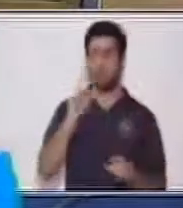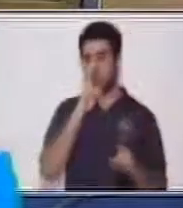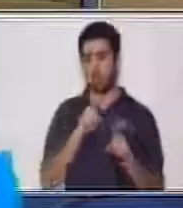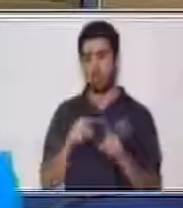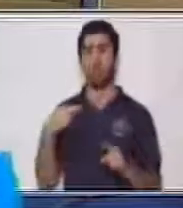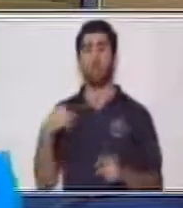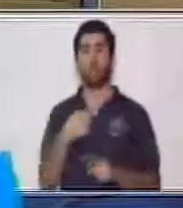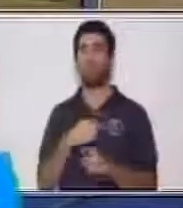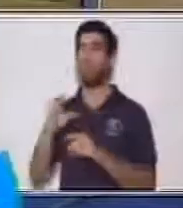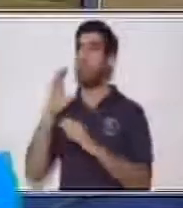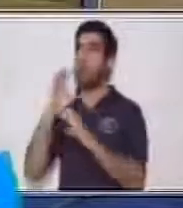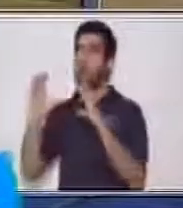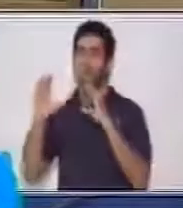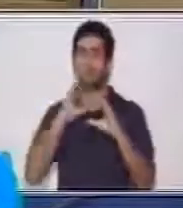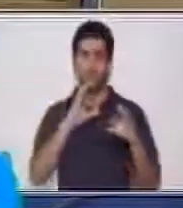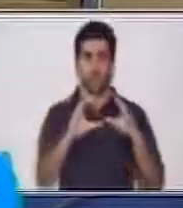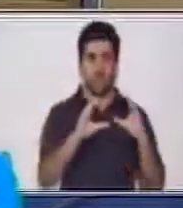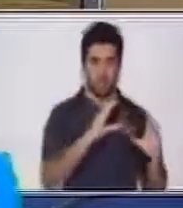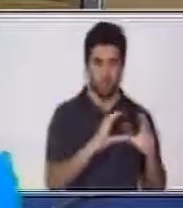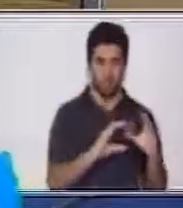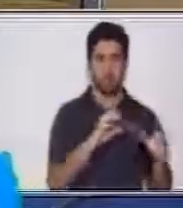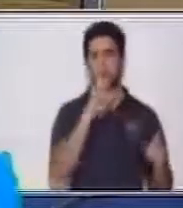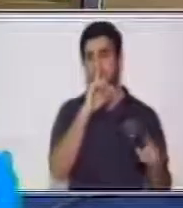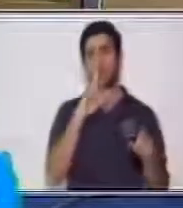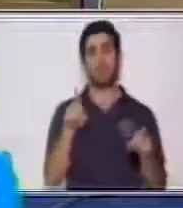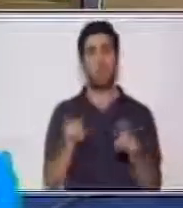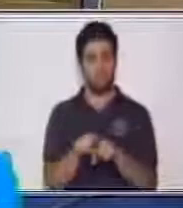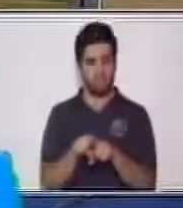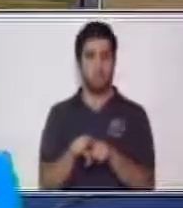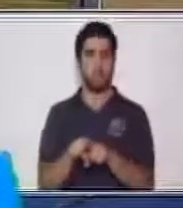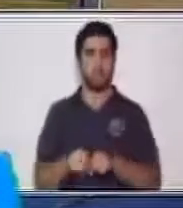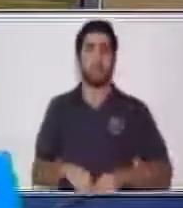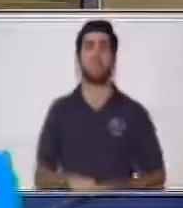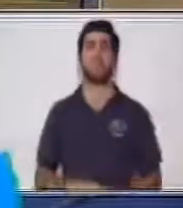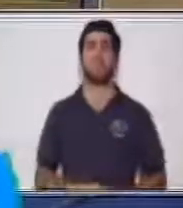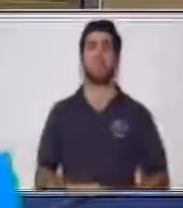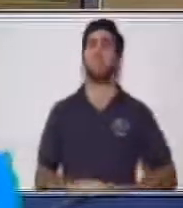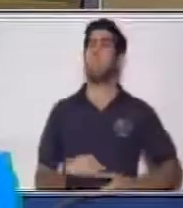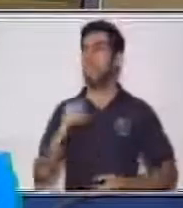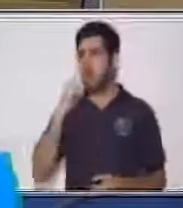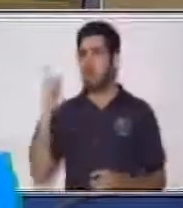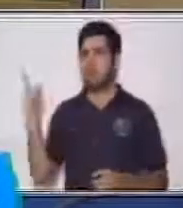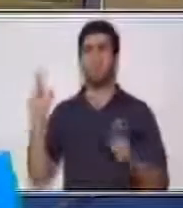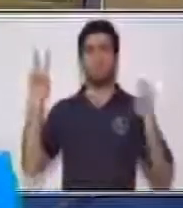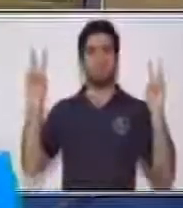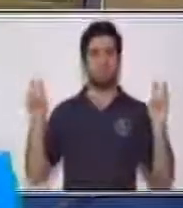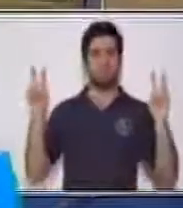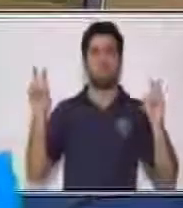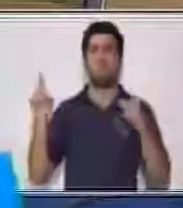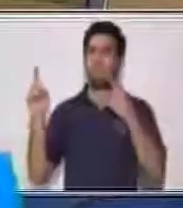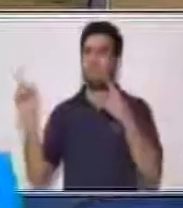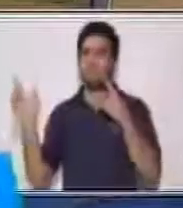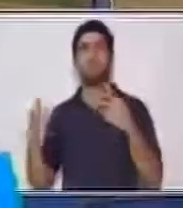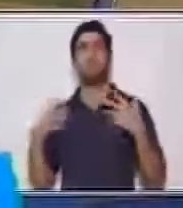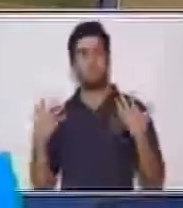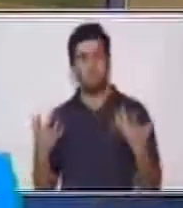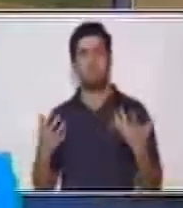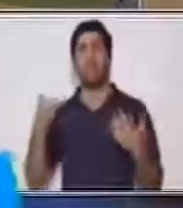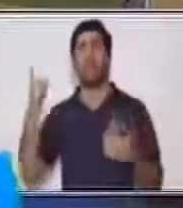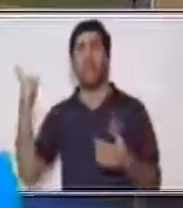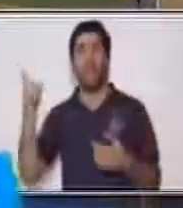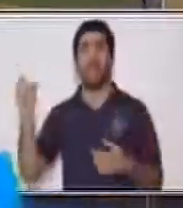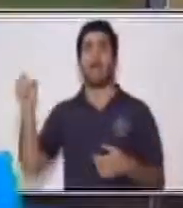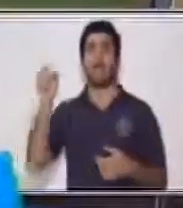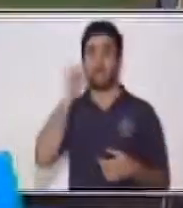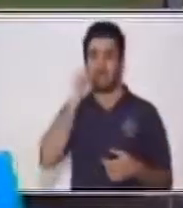demás. Entonces, ¿cuál era el título del cuento de Connie? Exacto, era el huerto de zanahorias de